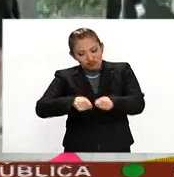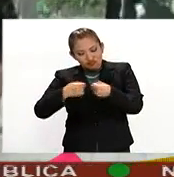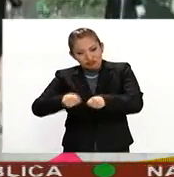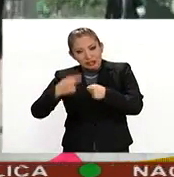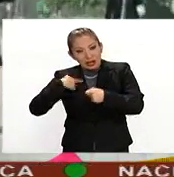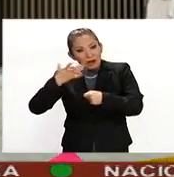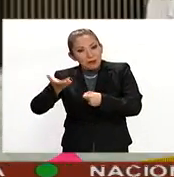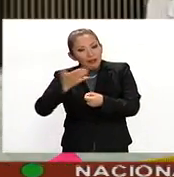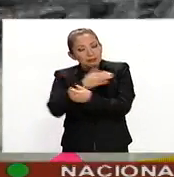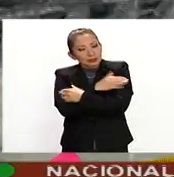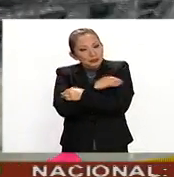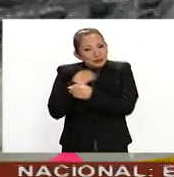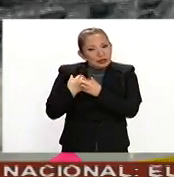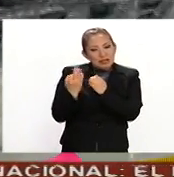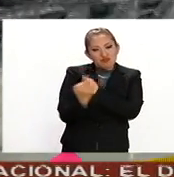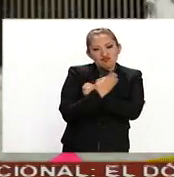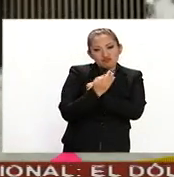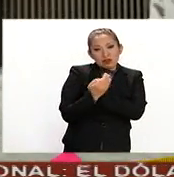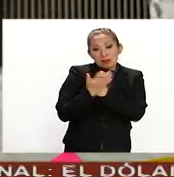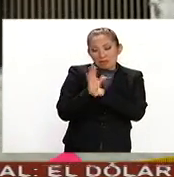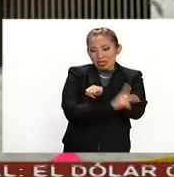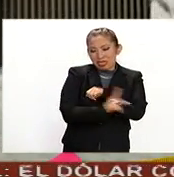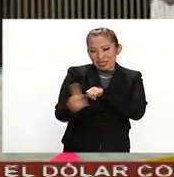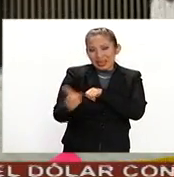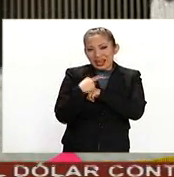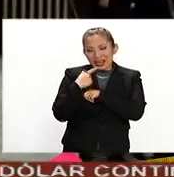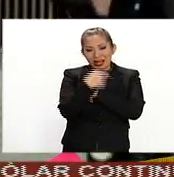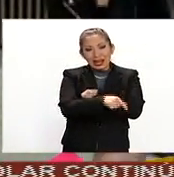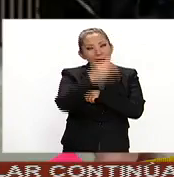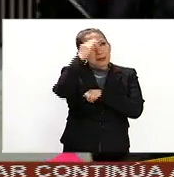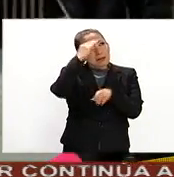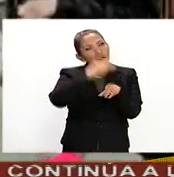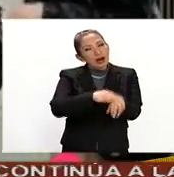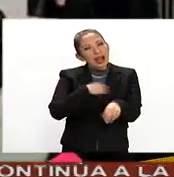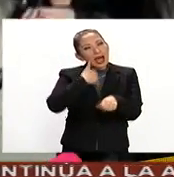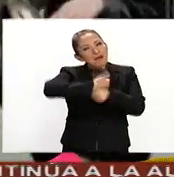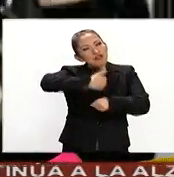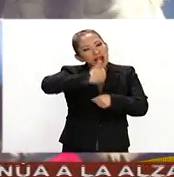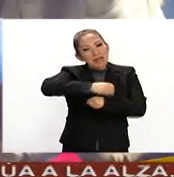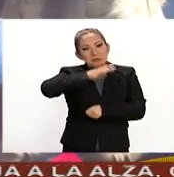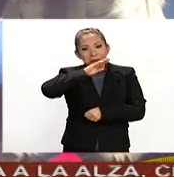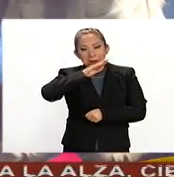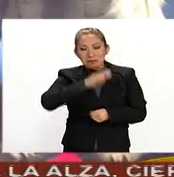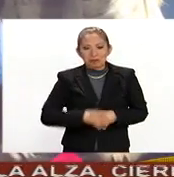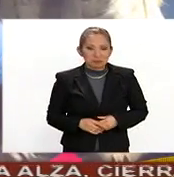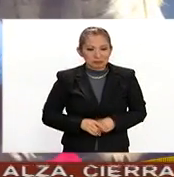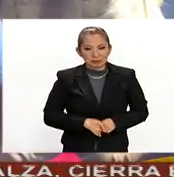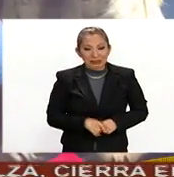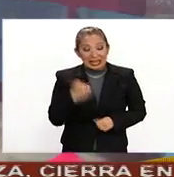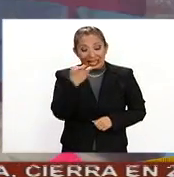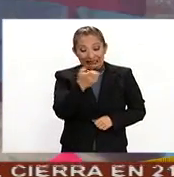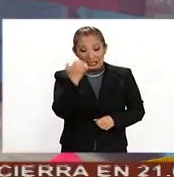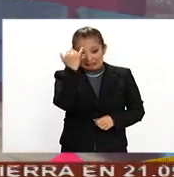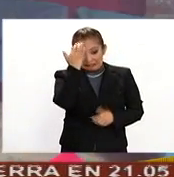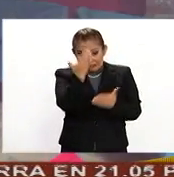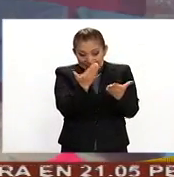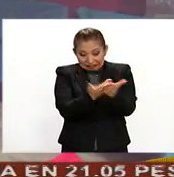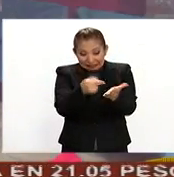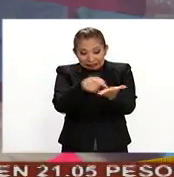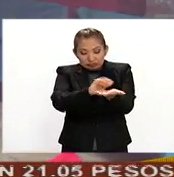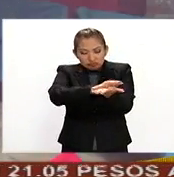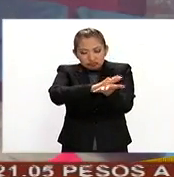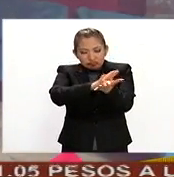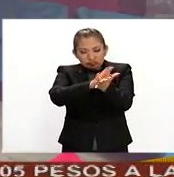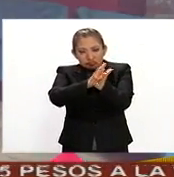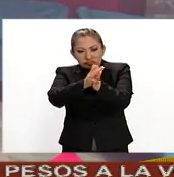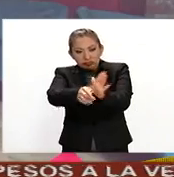abrazo reconfortante y protector muy parecido al que imprimen en la memoria nuestras abuelas y madres. Esta propuesta ha ido convirtiéndose